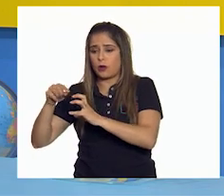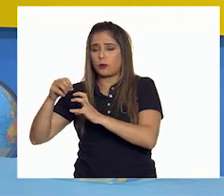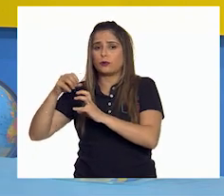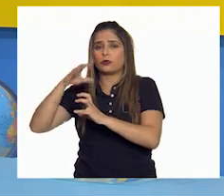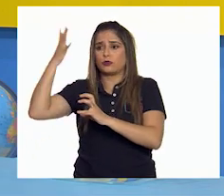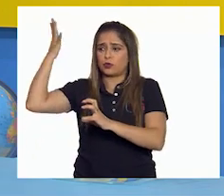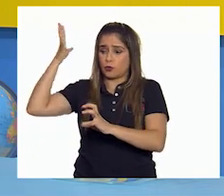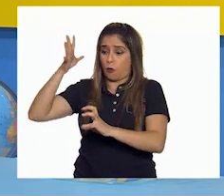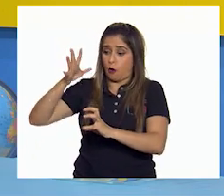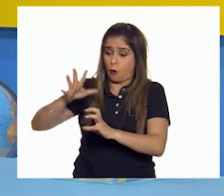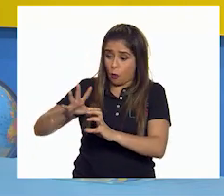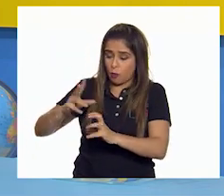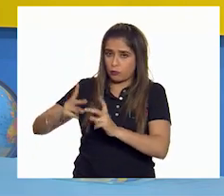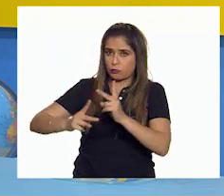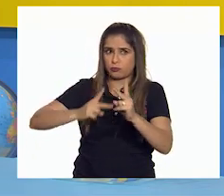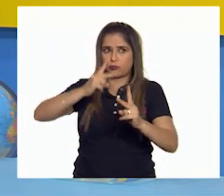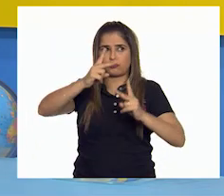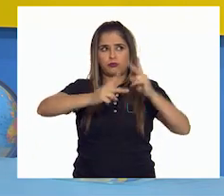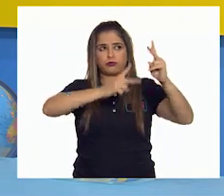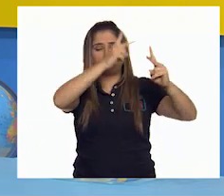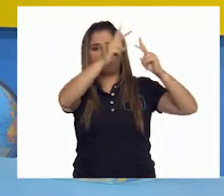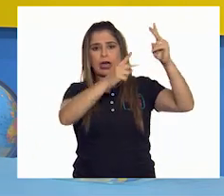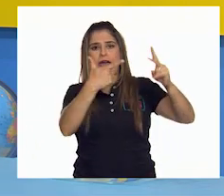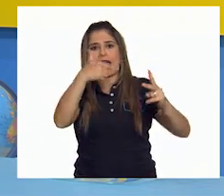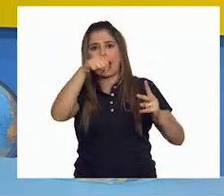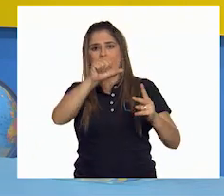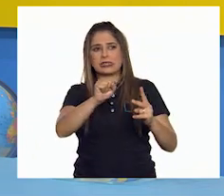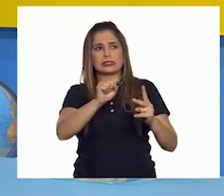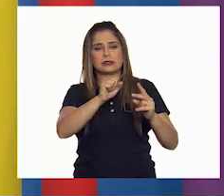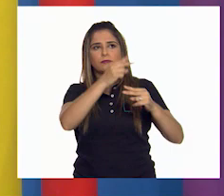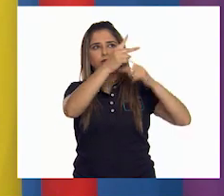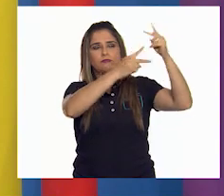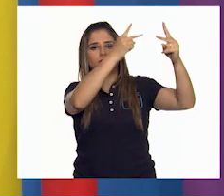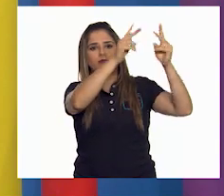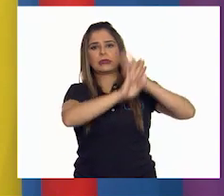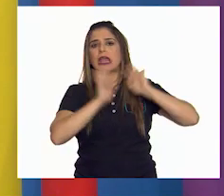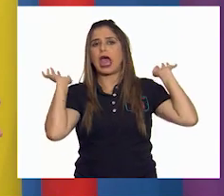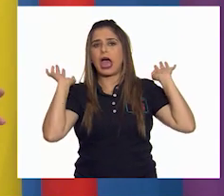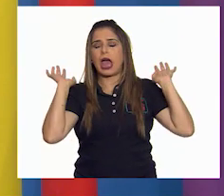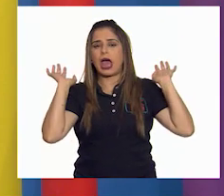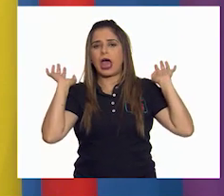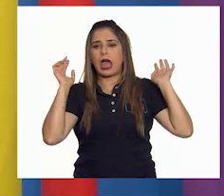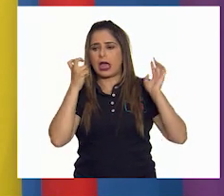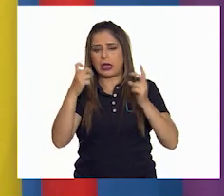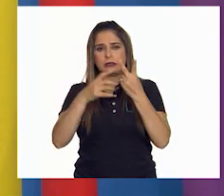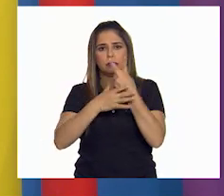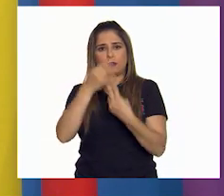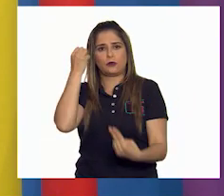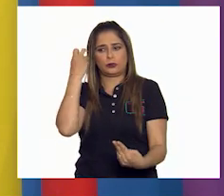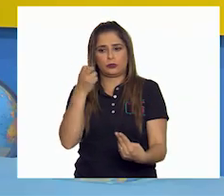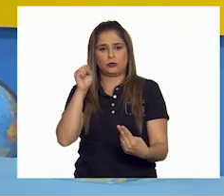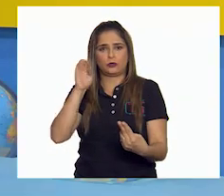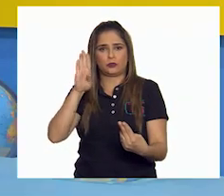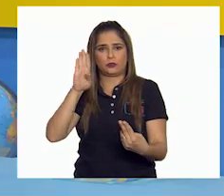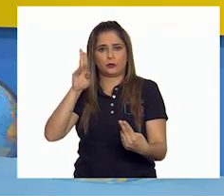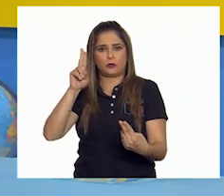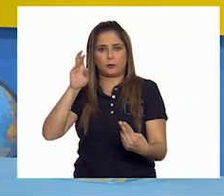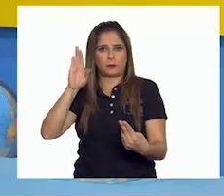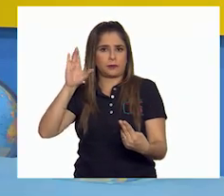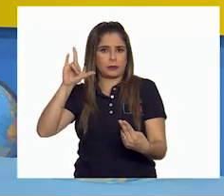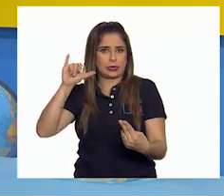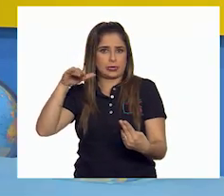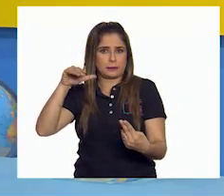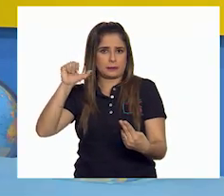estado gaseoso al estado sólido sin pasar por el estado líquido. ¡Órale! ¡Qué versátil es el agua! Gracias a